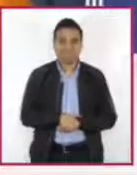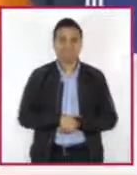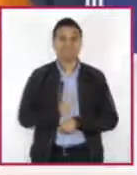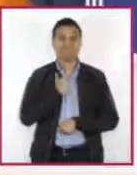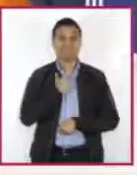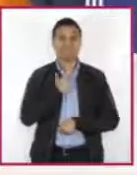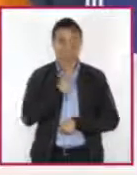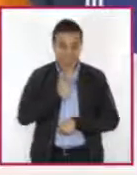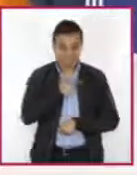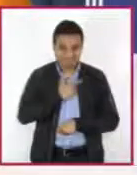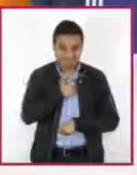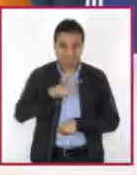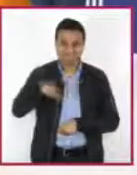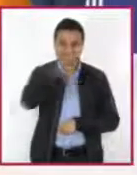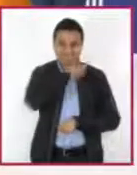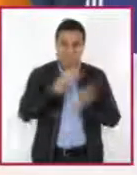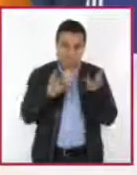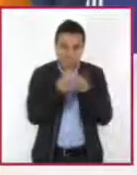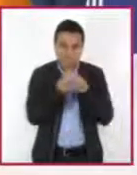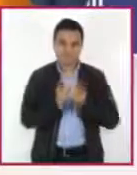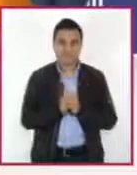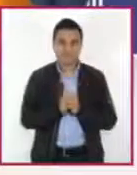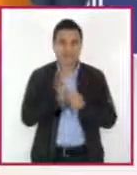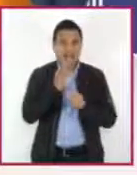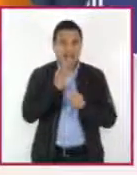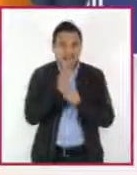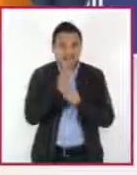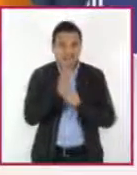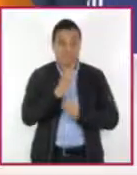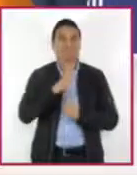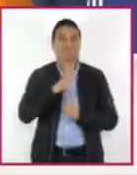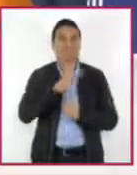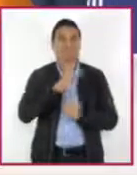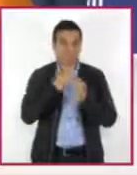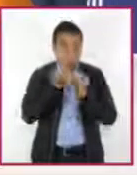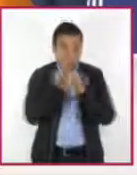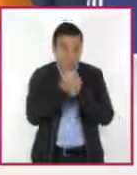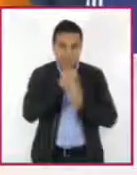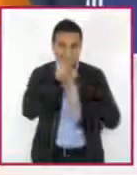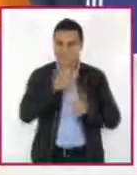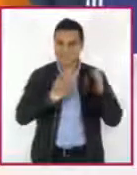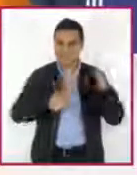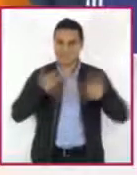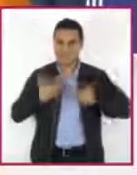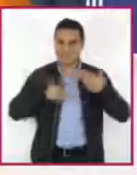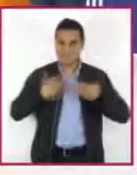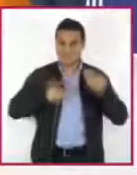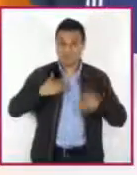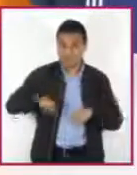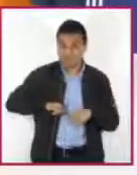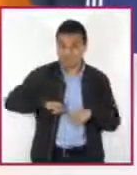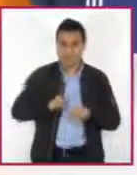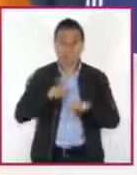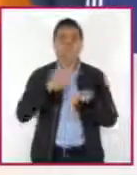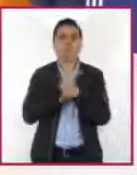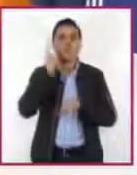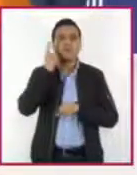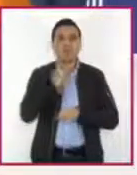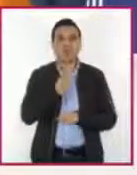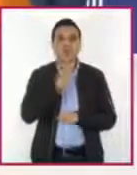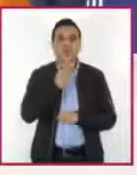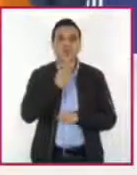nos acompañen. Esta vez les tenemos preparada una sesión muy divertida e interesante, pues utilizaremos un recurso